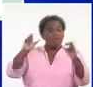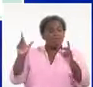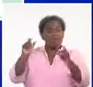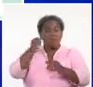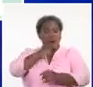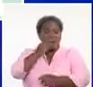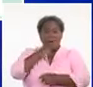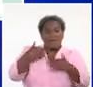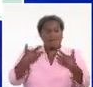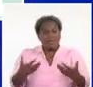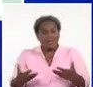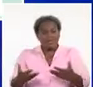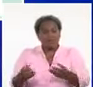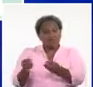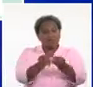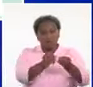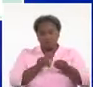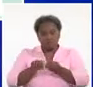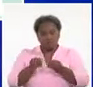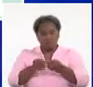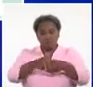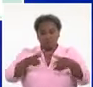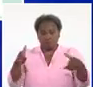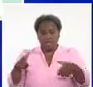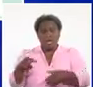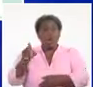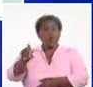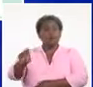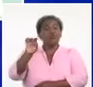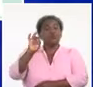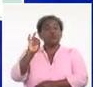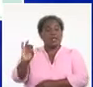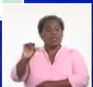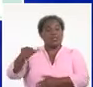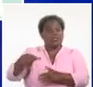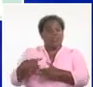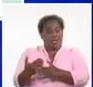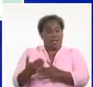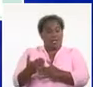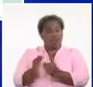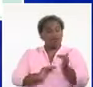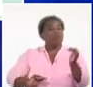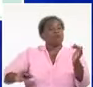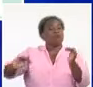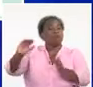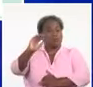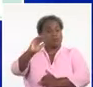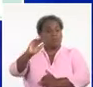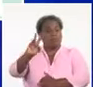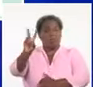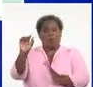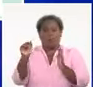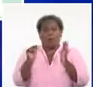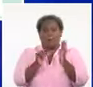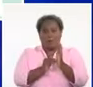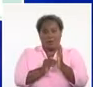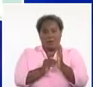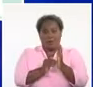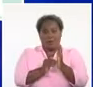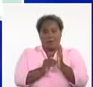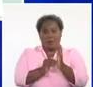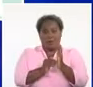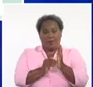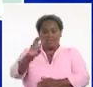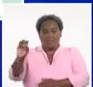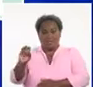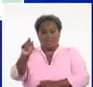elevada transmisión, los últimos 7 días, todos por encima de 2.300 casos,